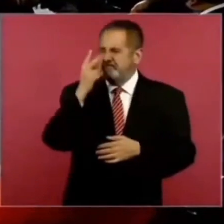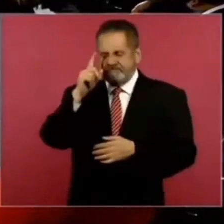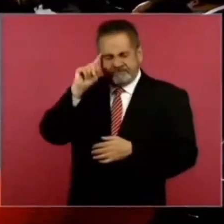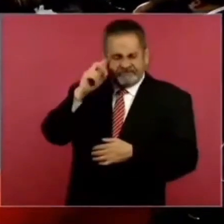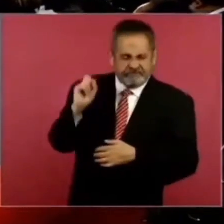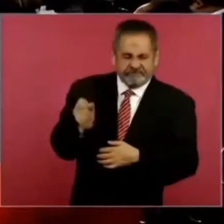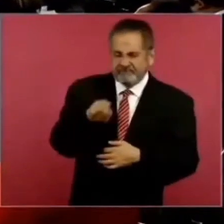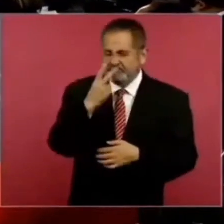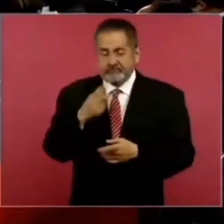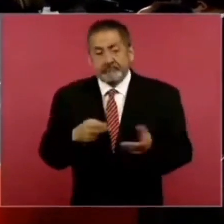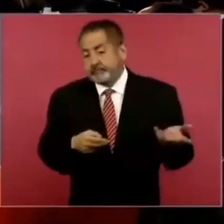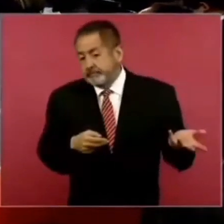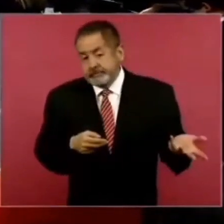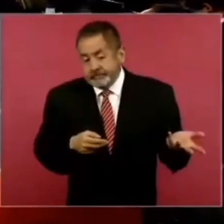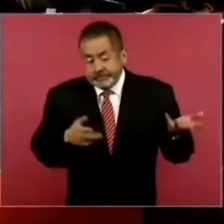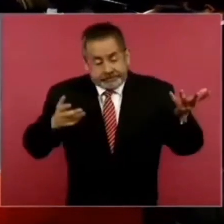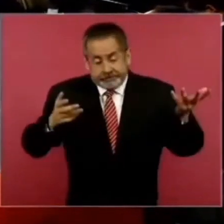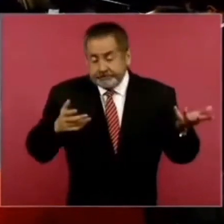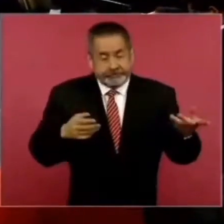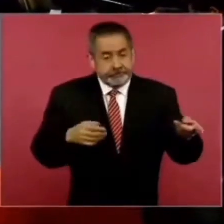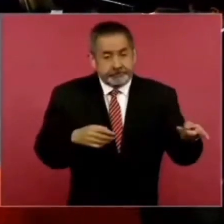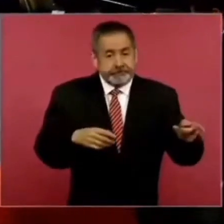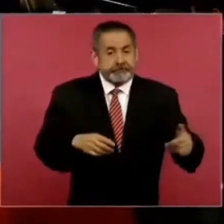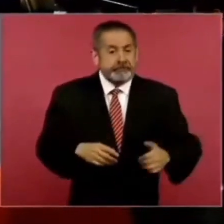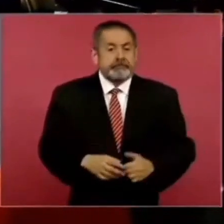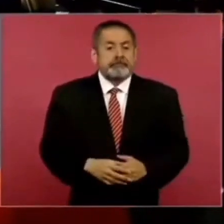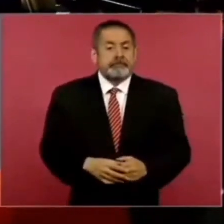y están también